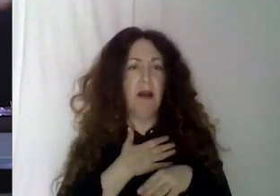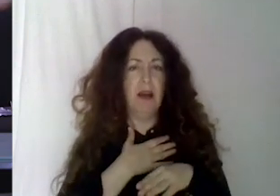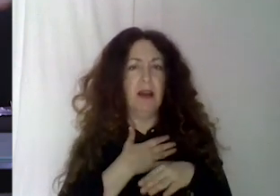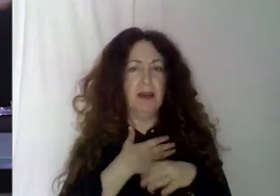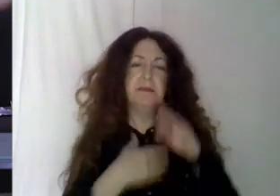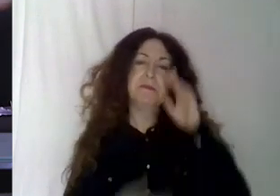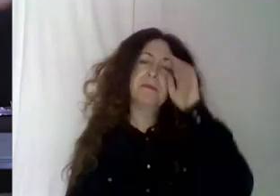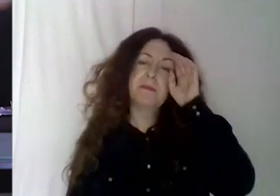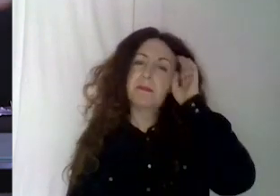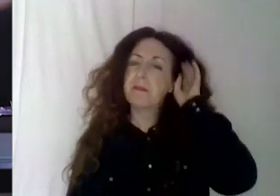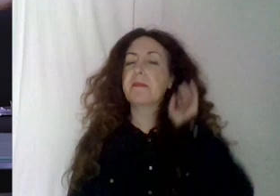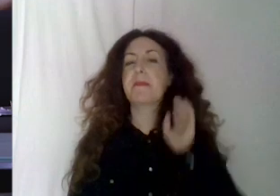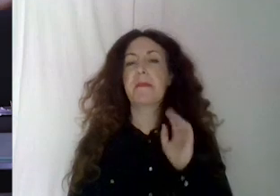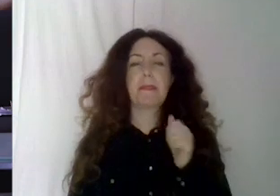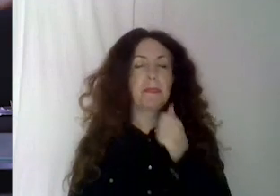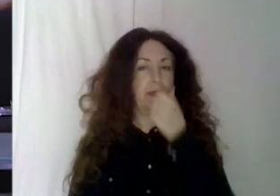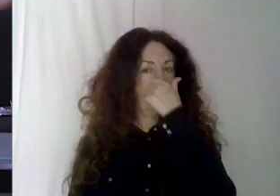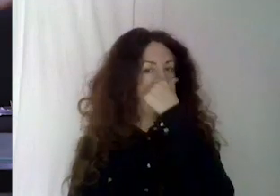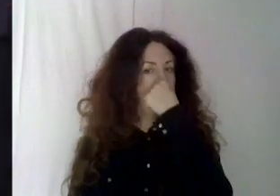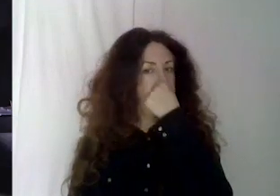personal. Muchas gracias.